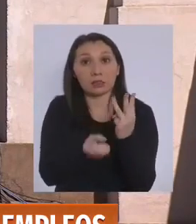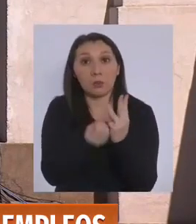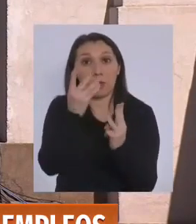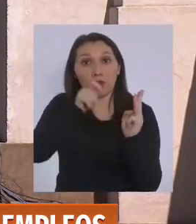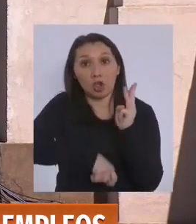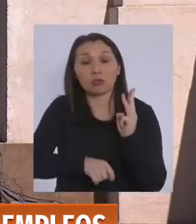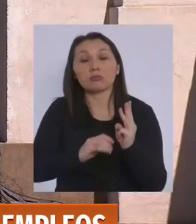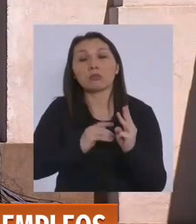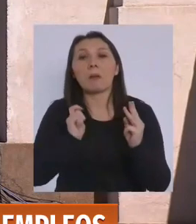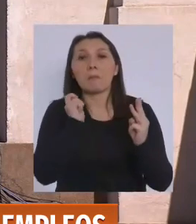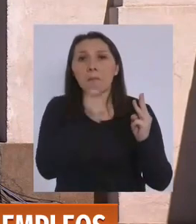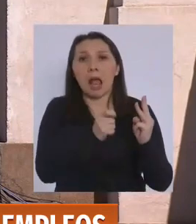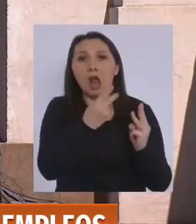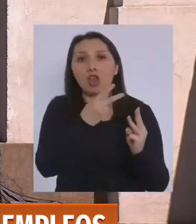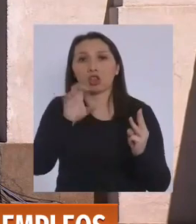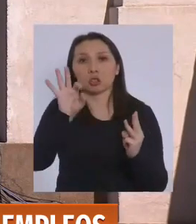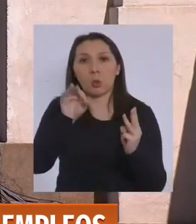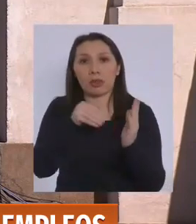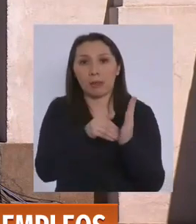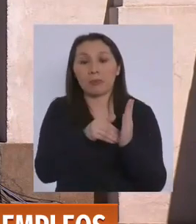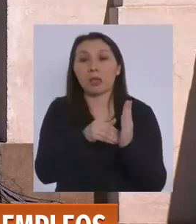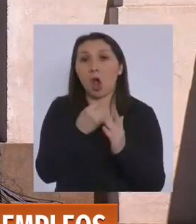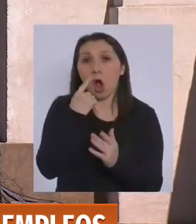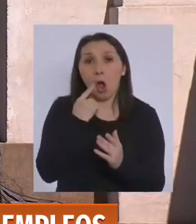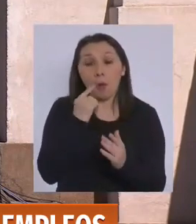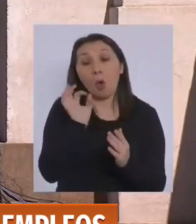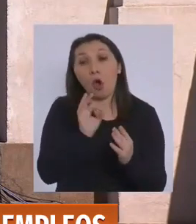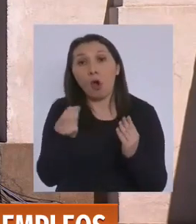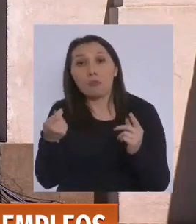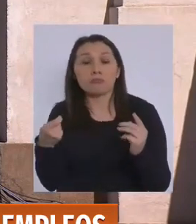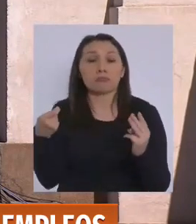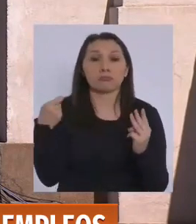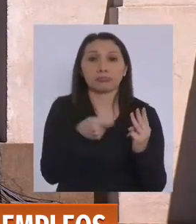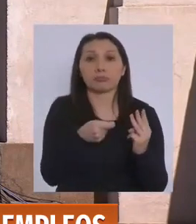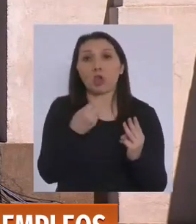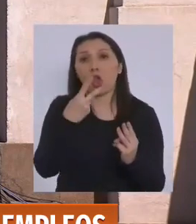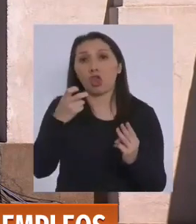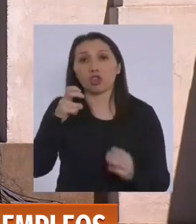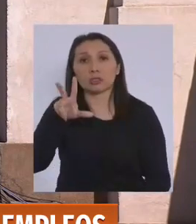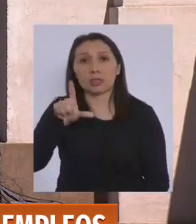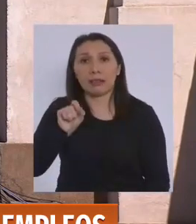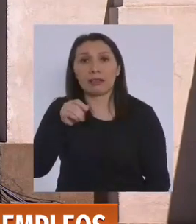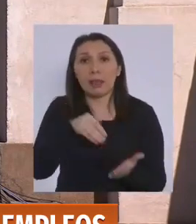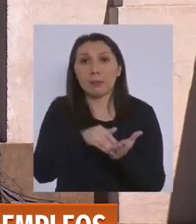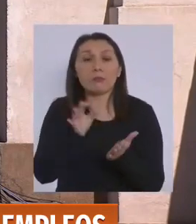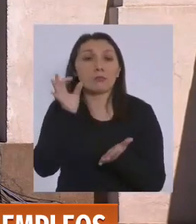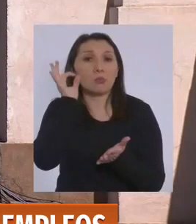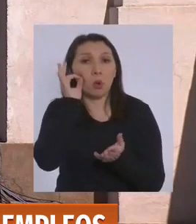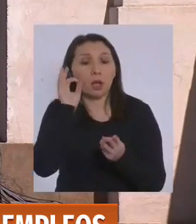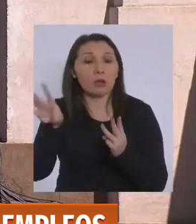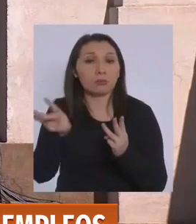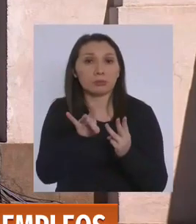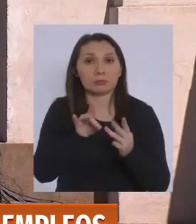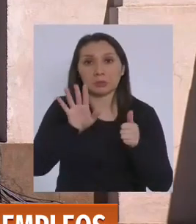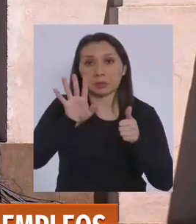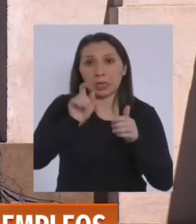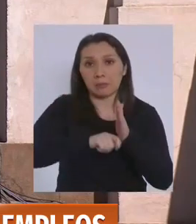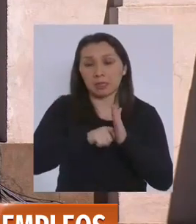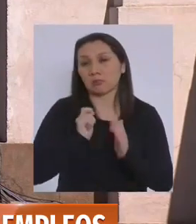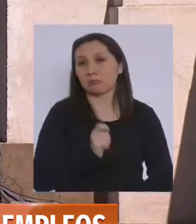hasta 250 mil pesos si es caso de ser un hombre, hasta 270 mil si es una mujer, durante